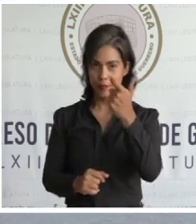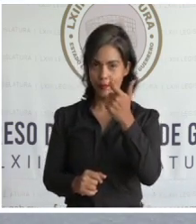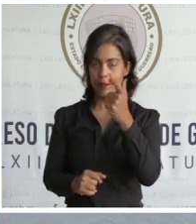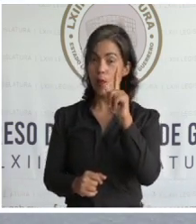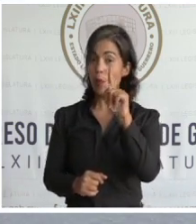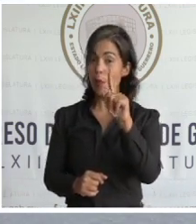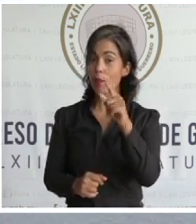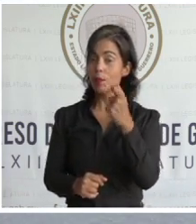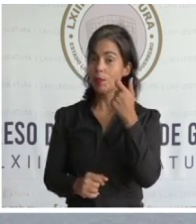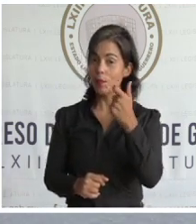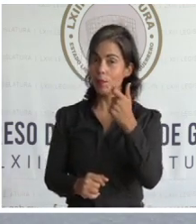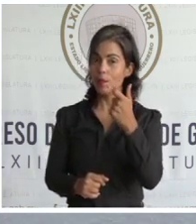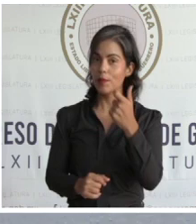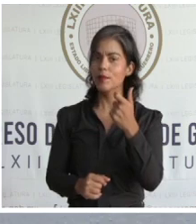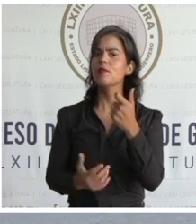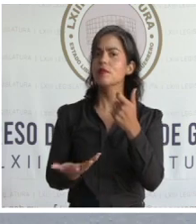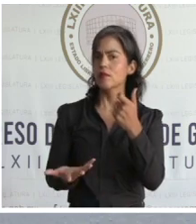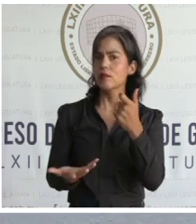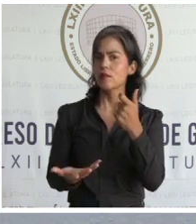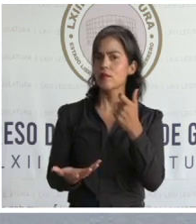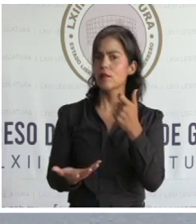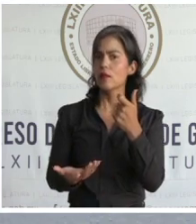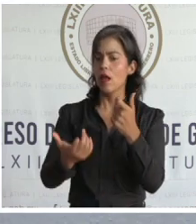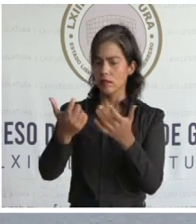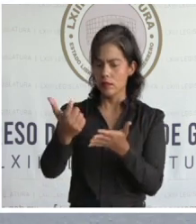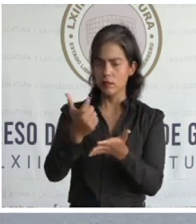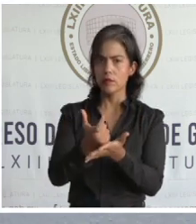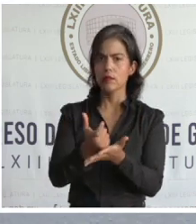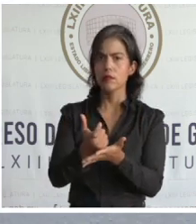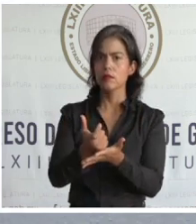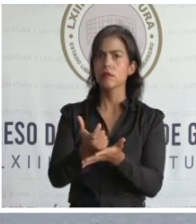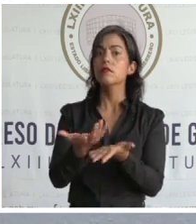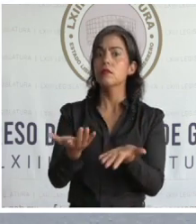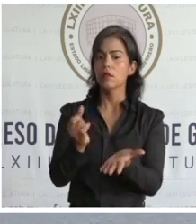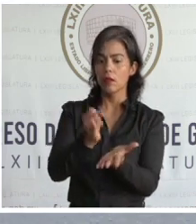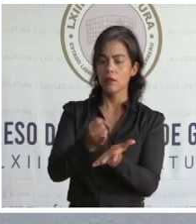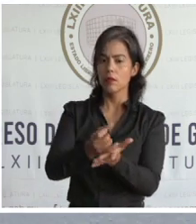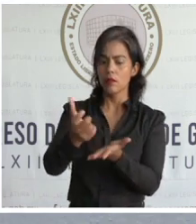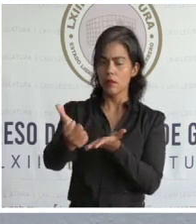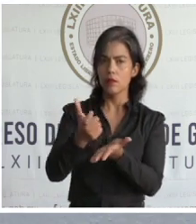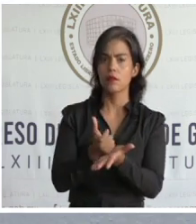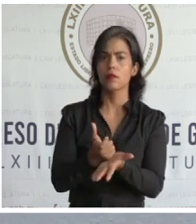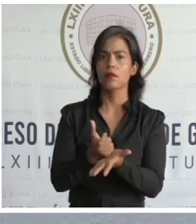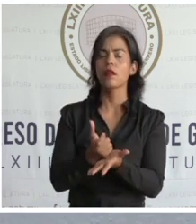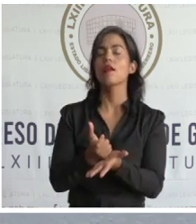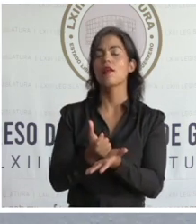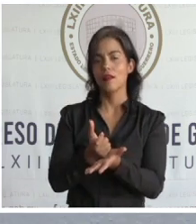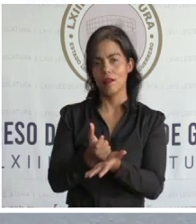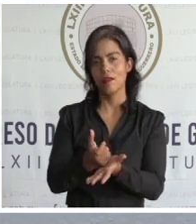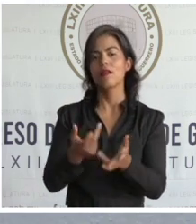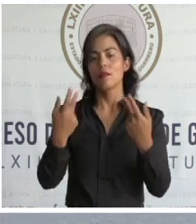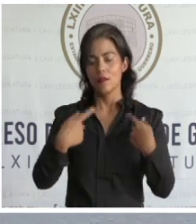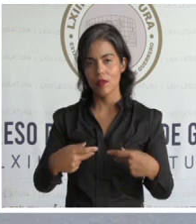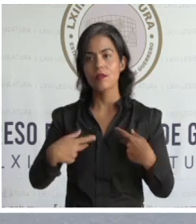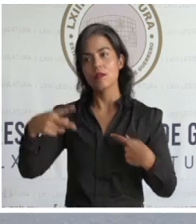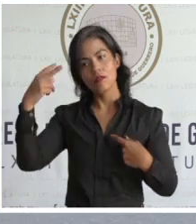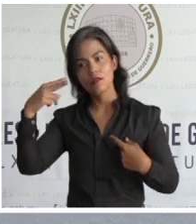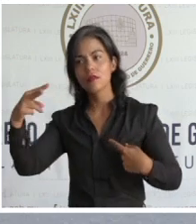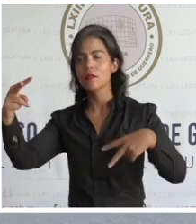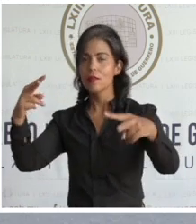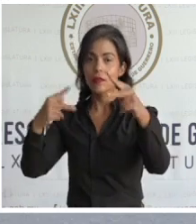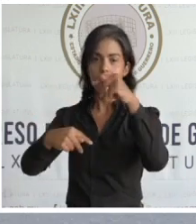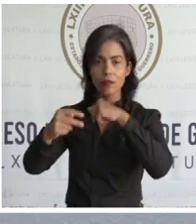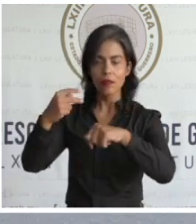Guerrero es aportado por el turismo. Nuestra tierra recibe anualmente a más de